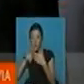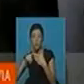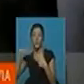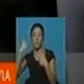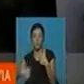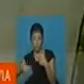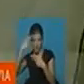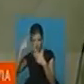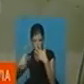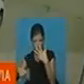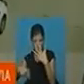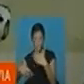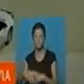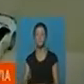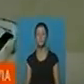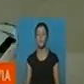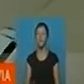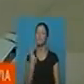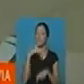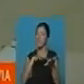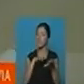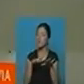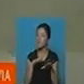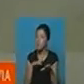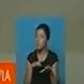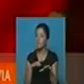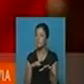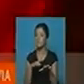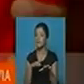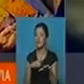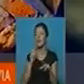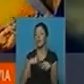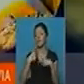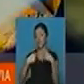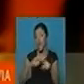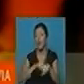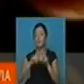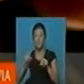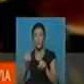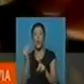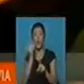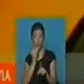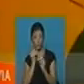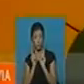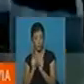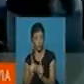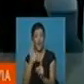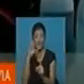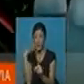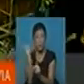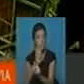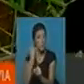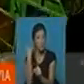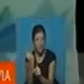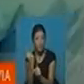minerales. Un panorama que, no obstante, no disminuyó el consumo, que sigue siendo un factor determinante